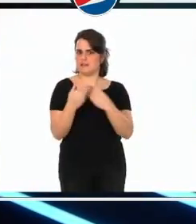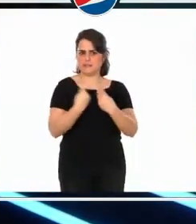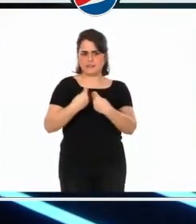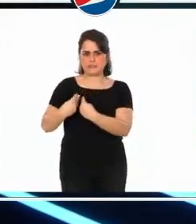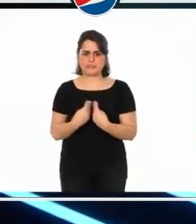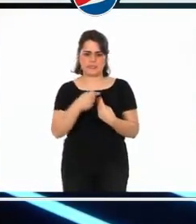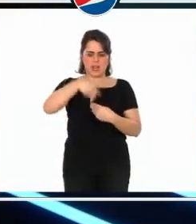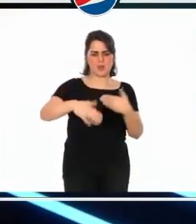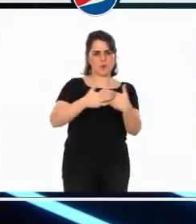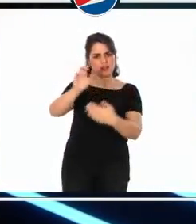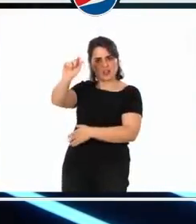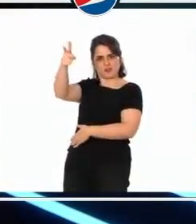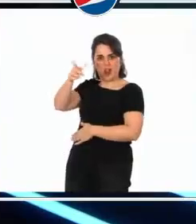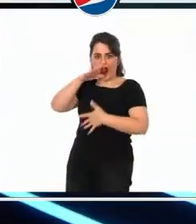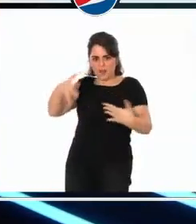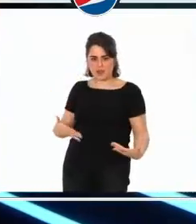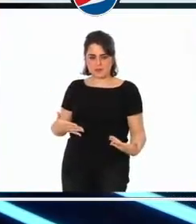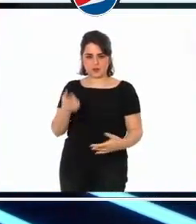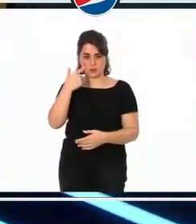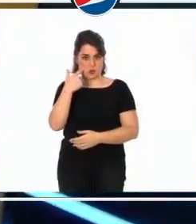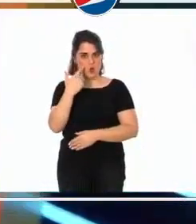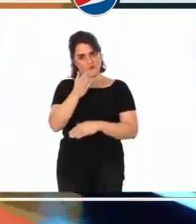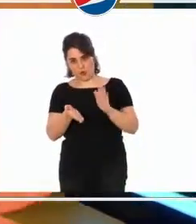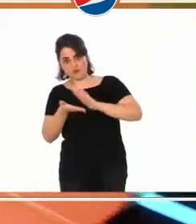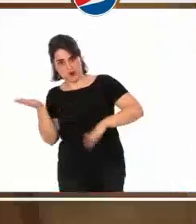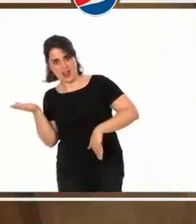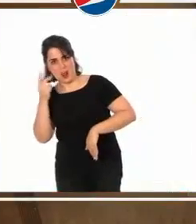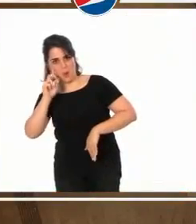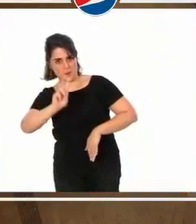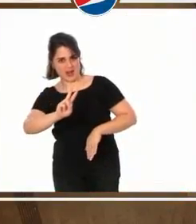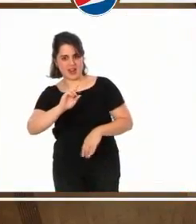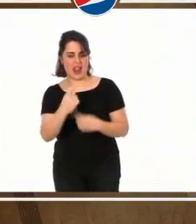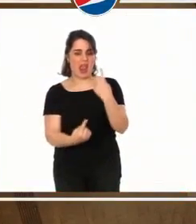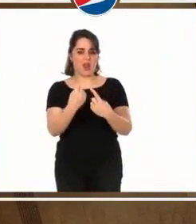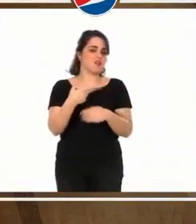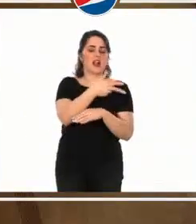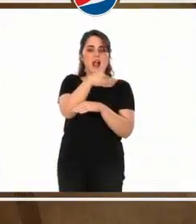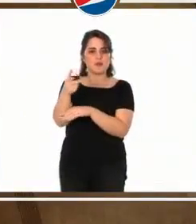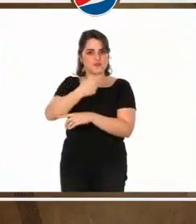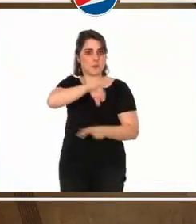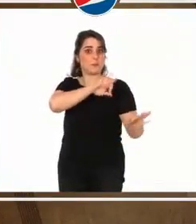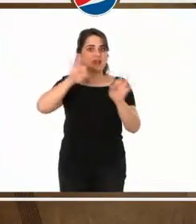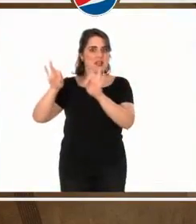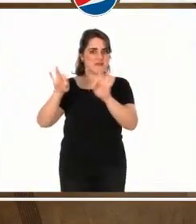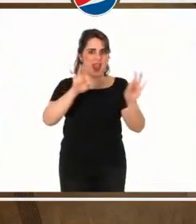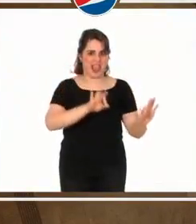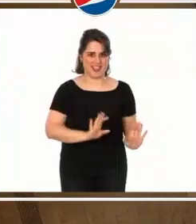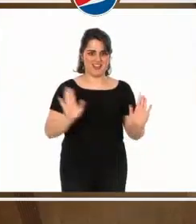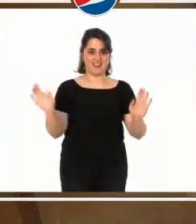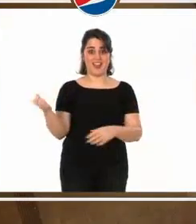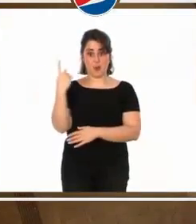esta Puerta del Sol aquí en Madrid. Me voy a ir fuera para que veáis alguna de las cámaras que tenemos preparadas. Una de ellas es